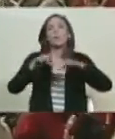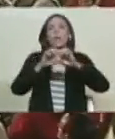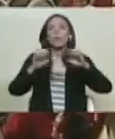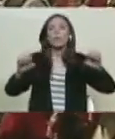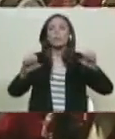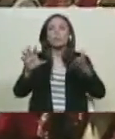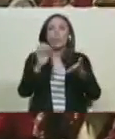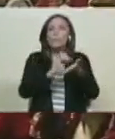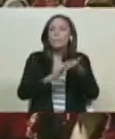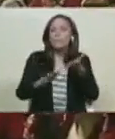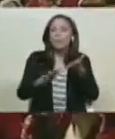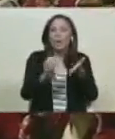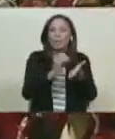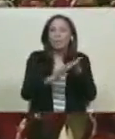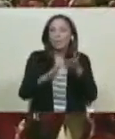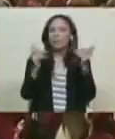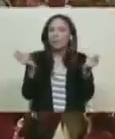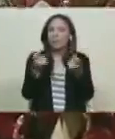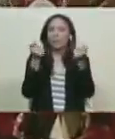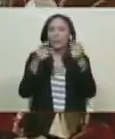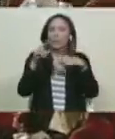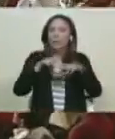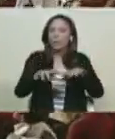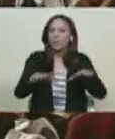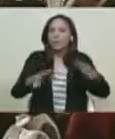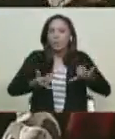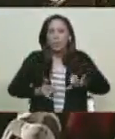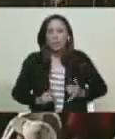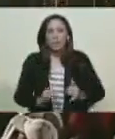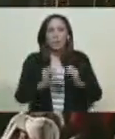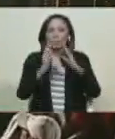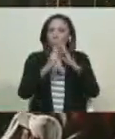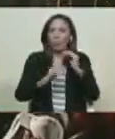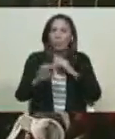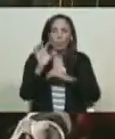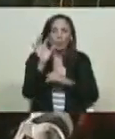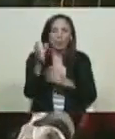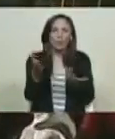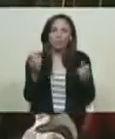y de calidad para nuestros hijos, para nuestras hijas y para todo el pueblo.